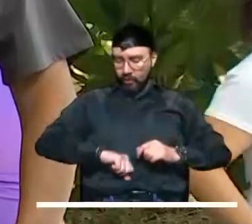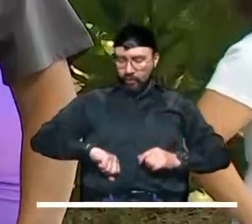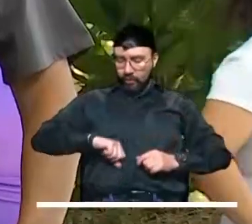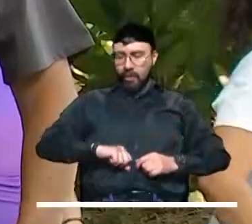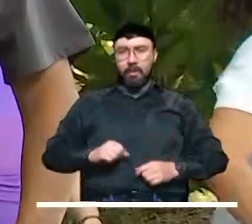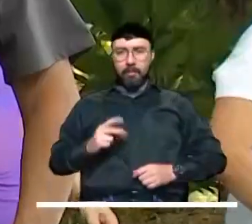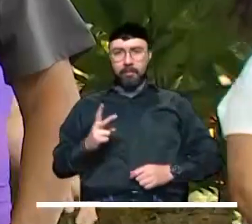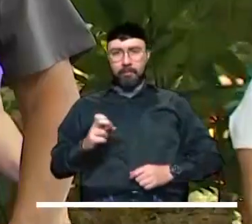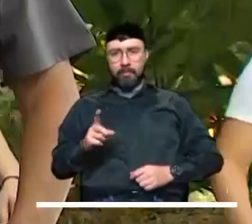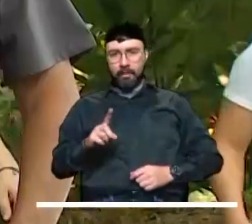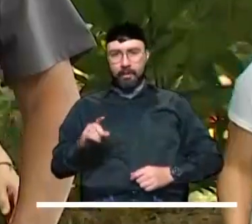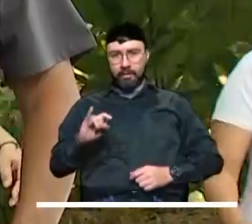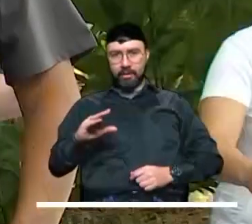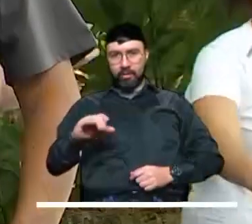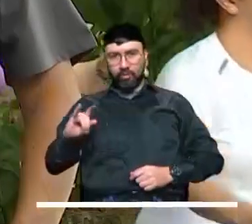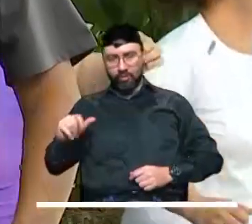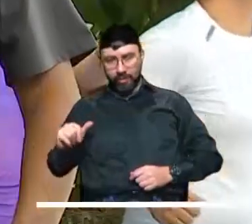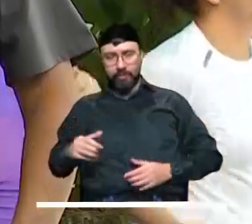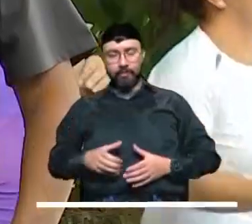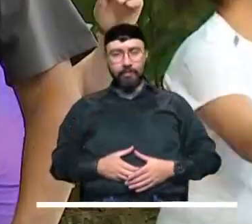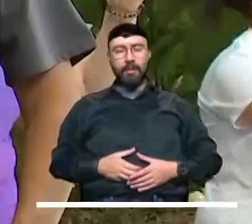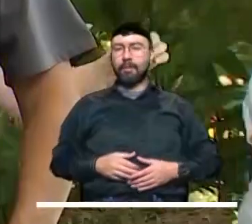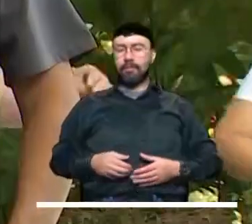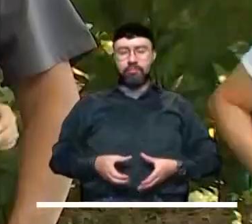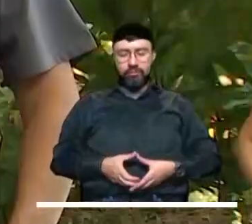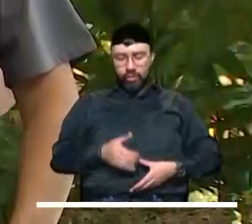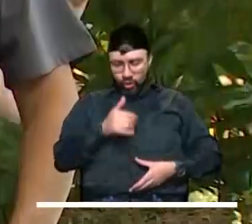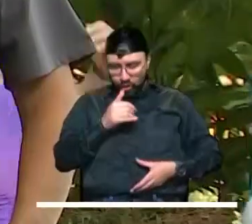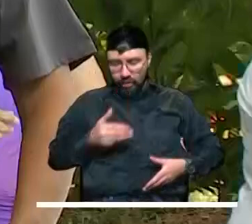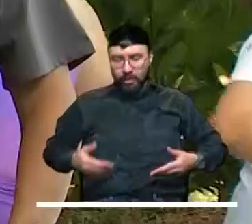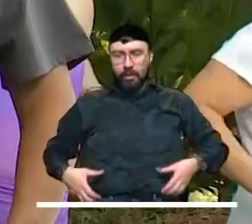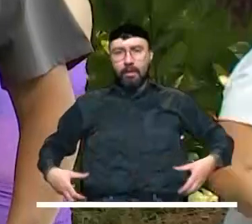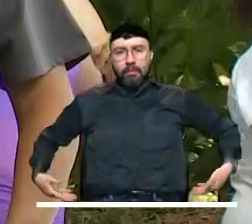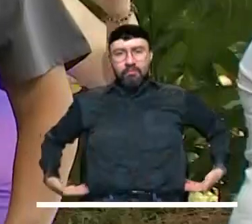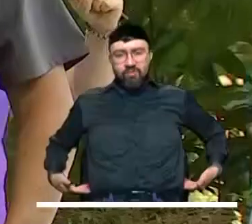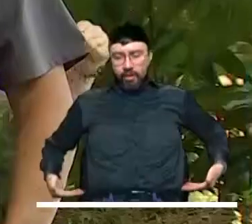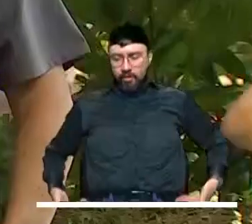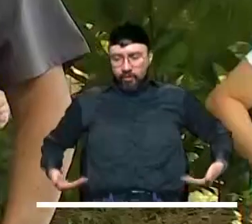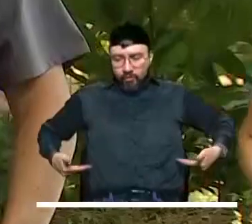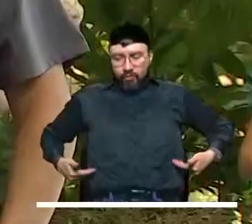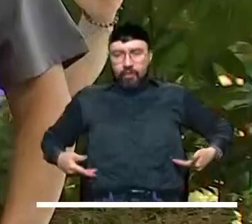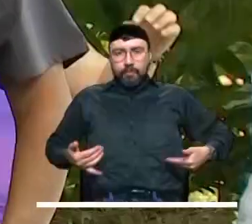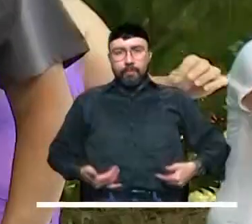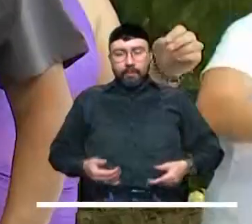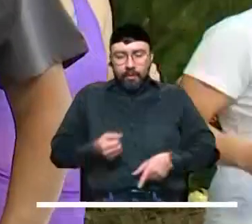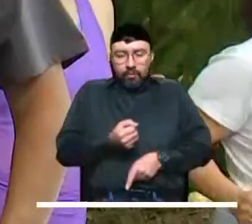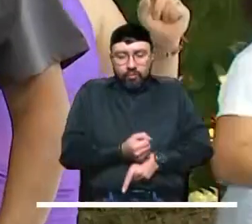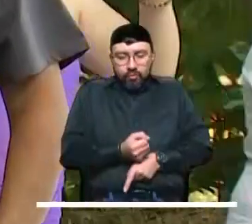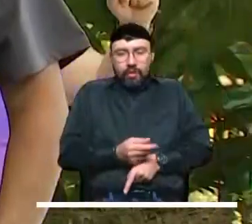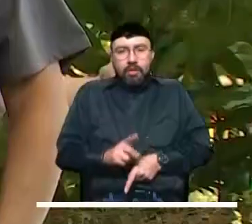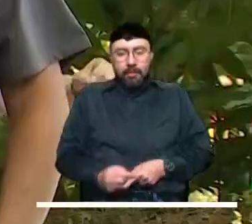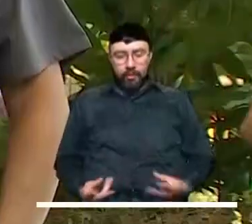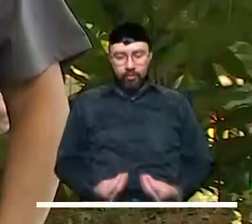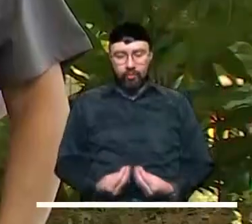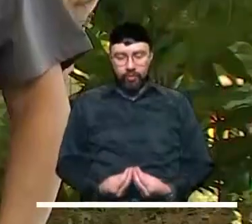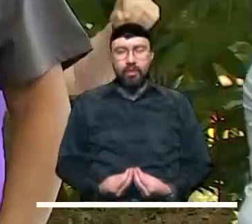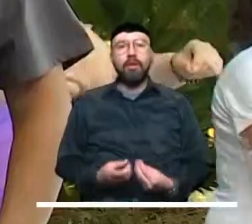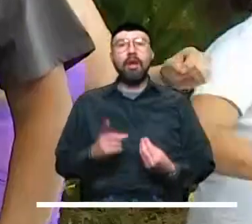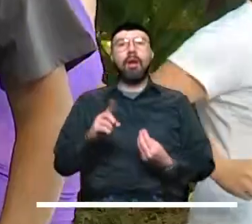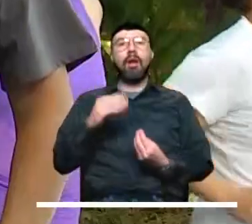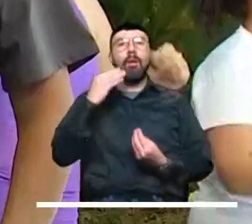vasos, riñones, vejiga, riñones, suprarrenal y próstata y testículos de la mujer, ovarios y